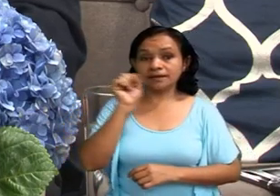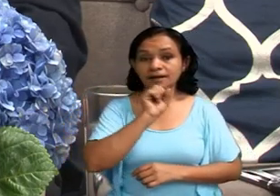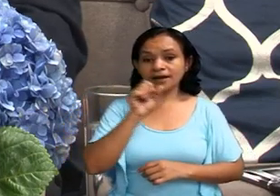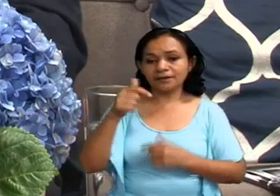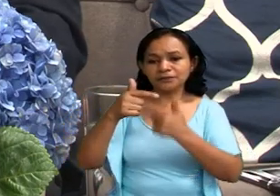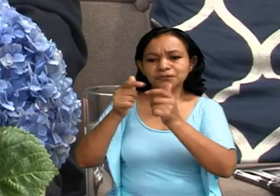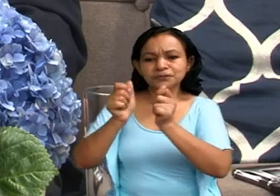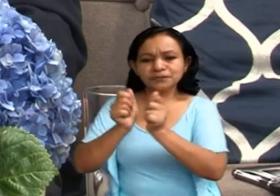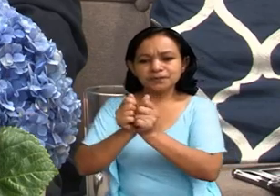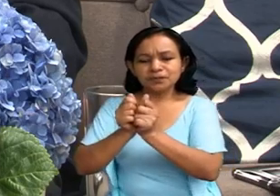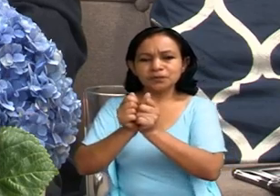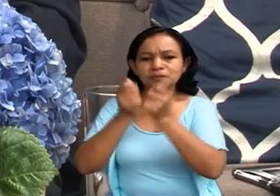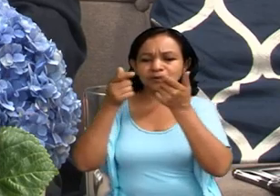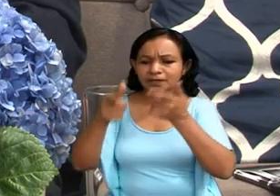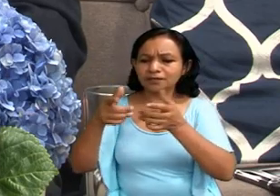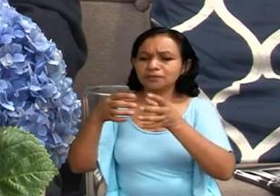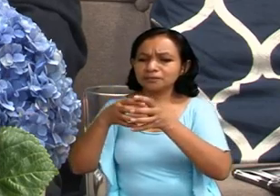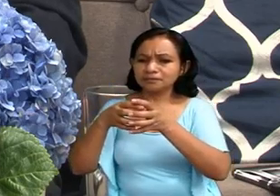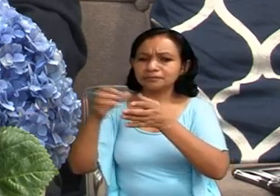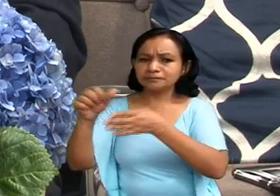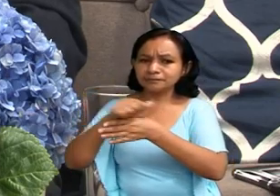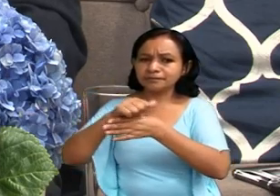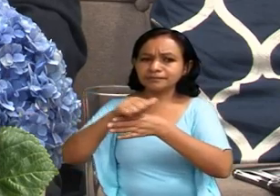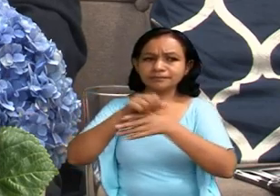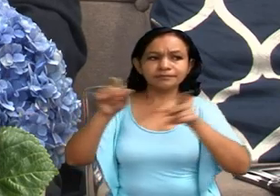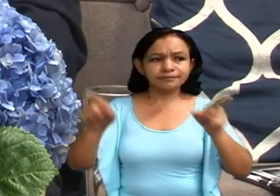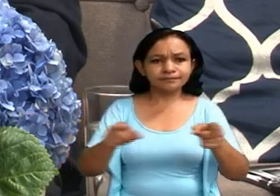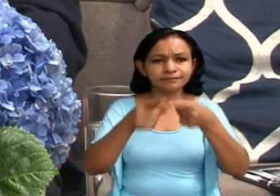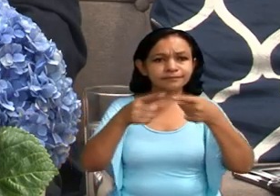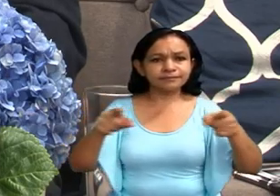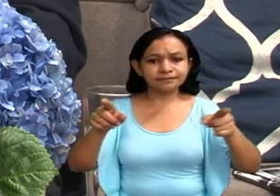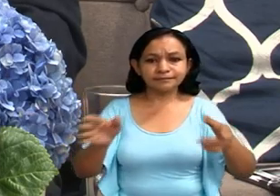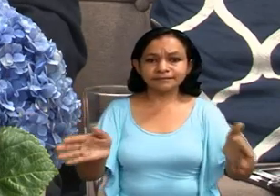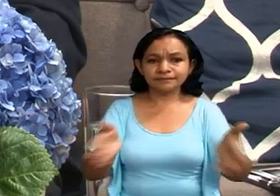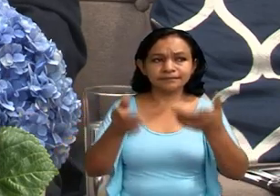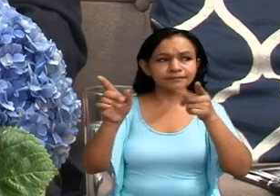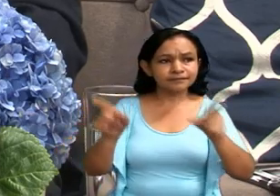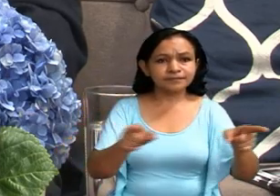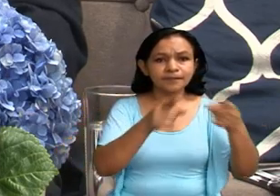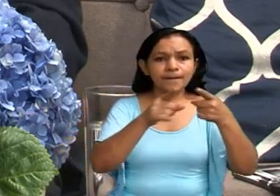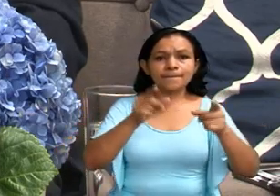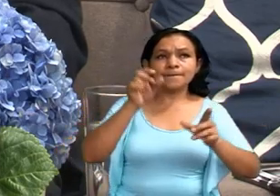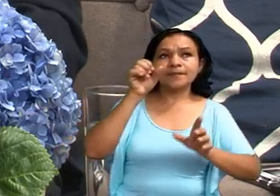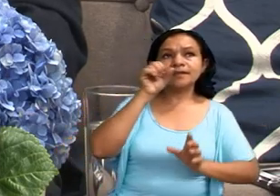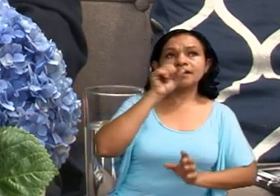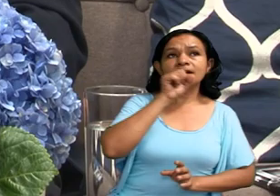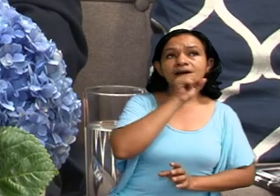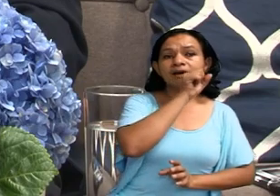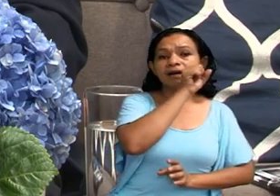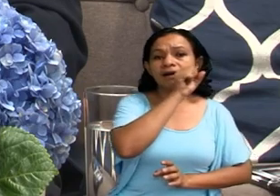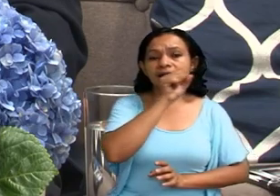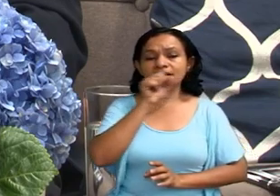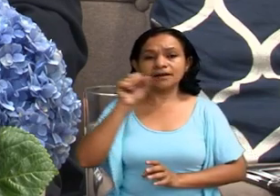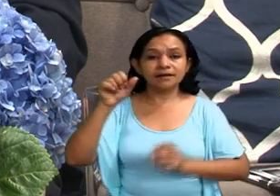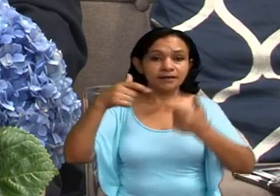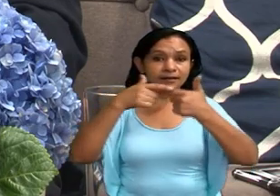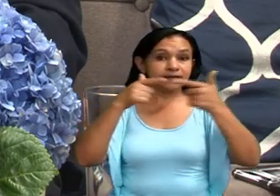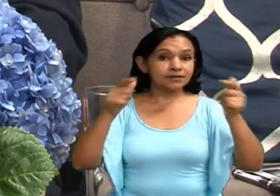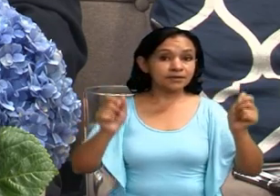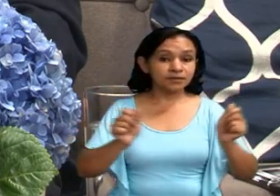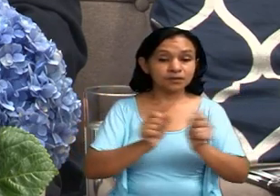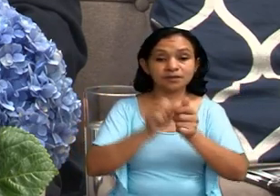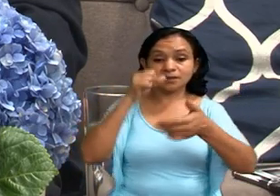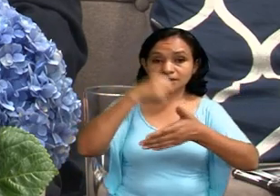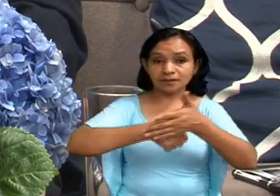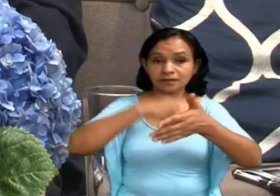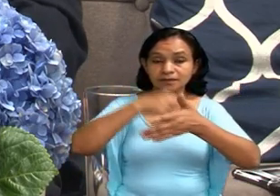pequeña institución cultural que promueva la música, que promueva la música coral. Y ya en el esfuerzo que